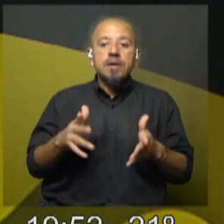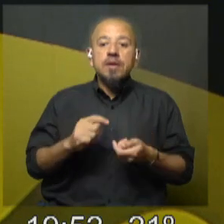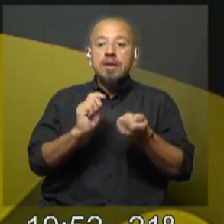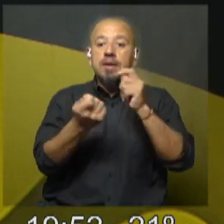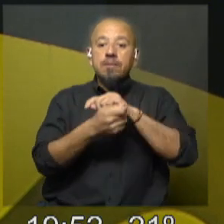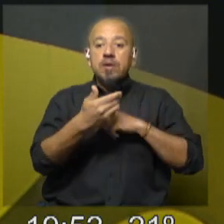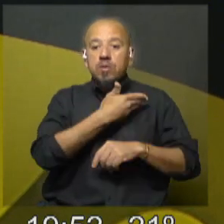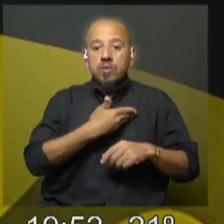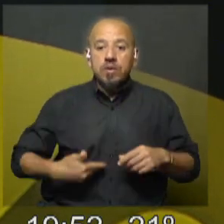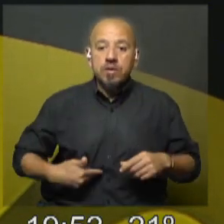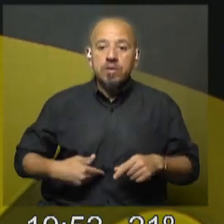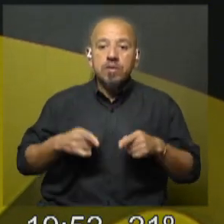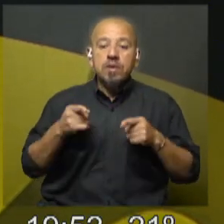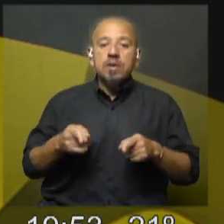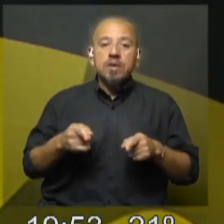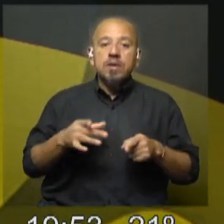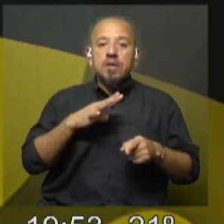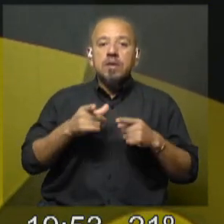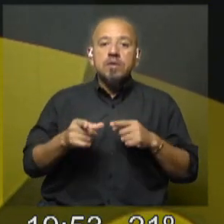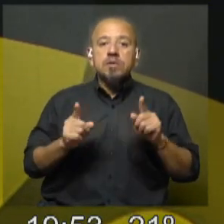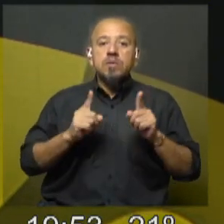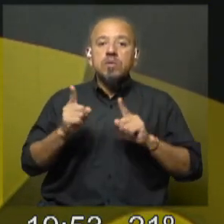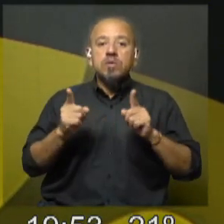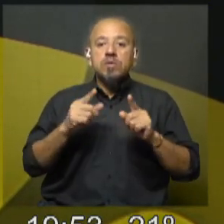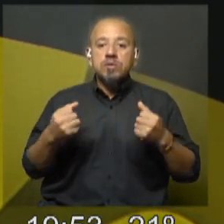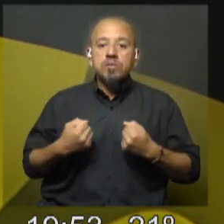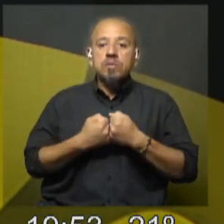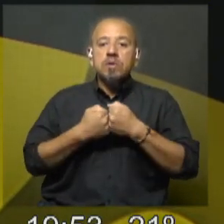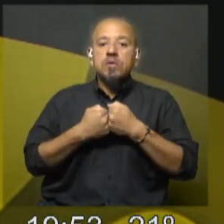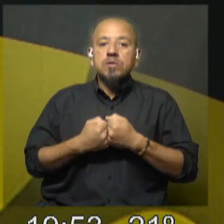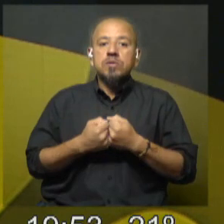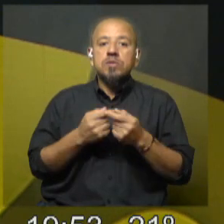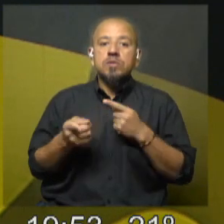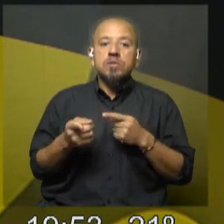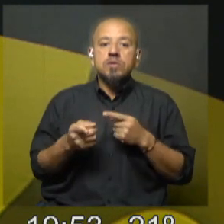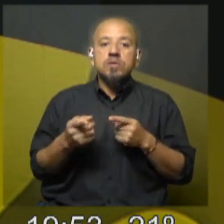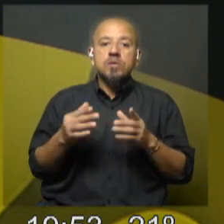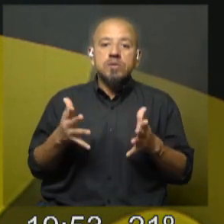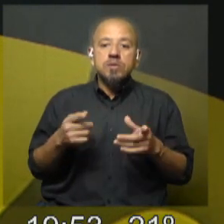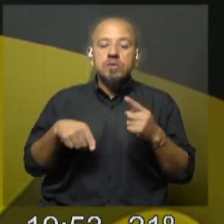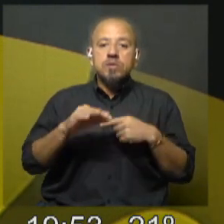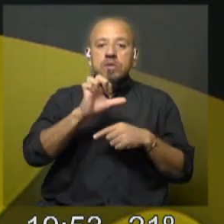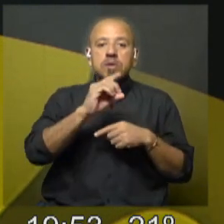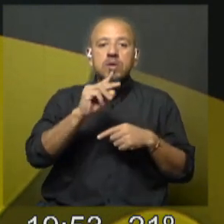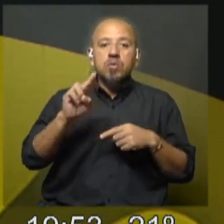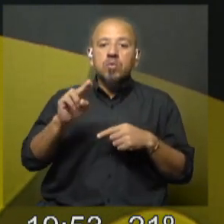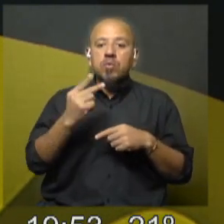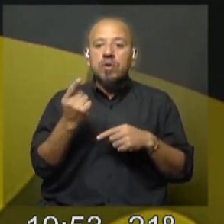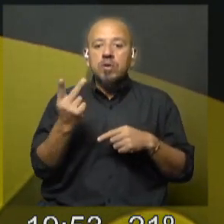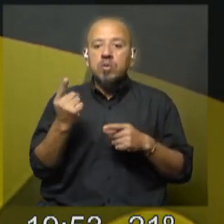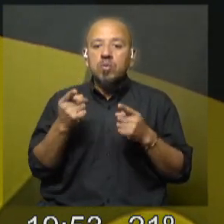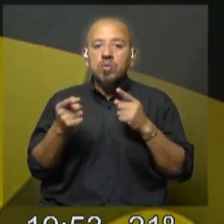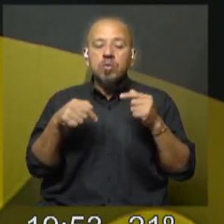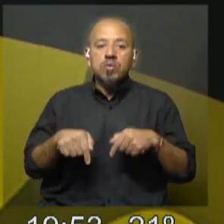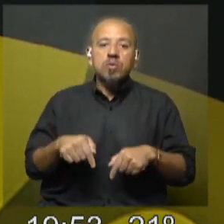como ya sabemos, y eso genera algunos impactos y algunas movidas, digamos, dentro de EDUI 21. ¿Por qué? Bueno, porque algunas